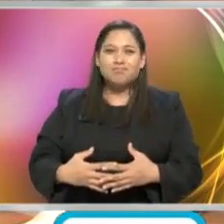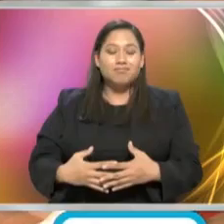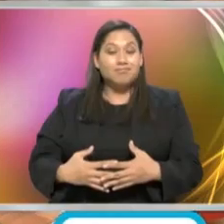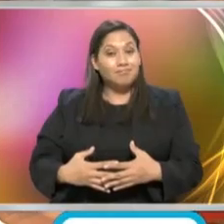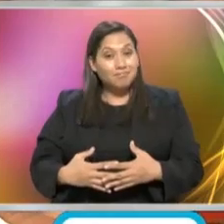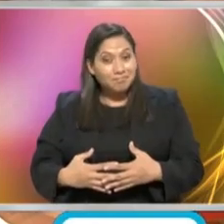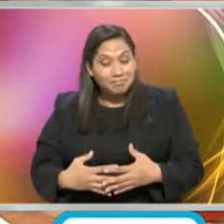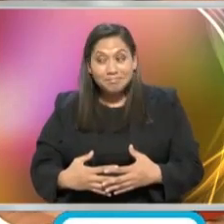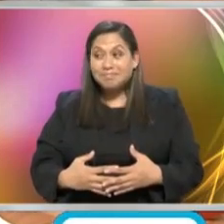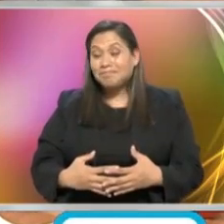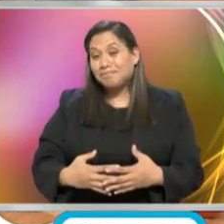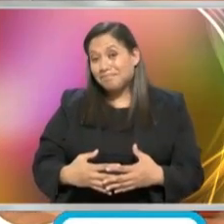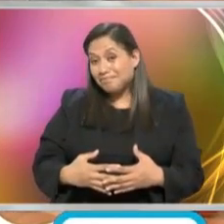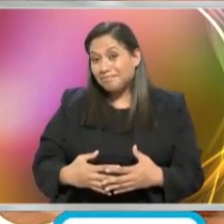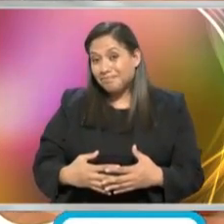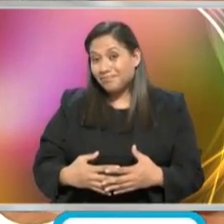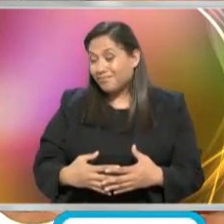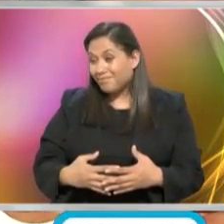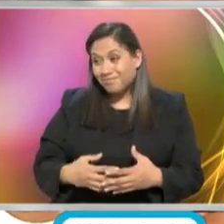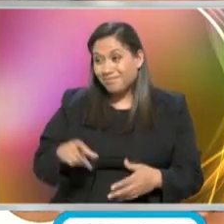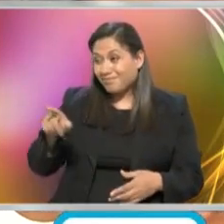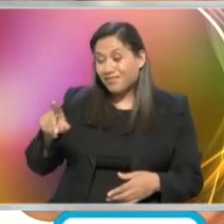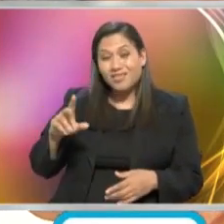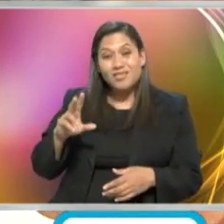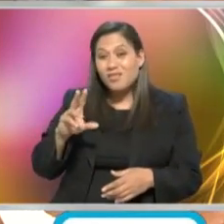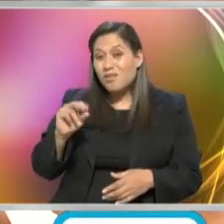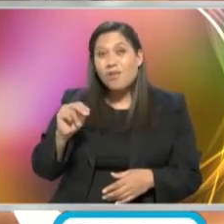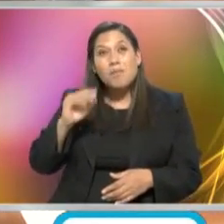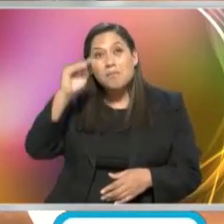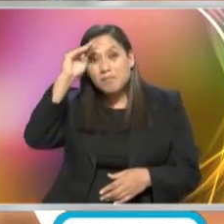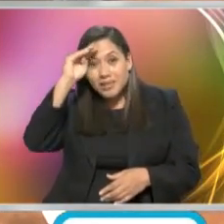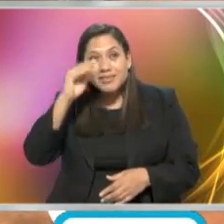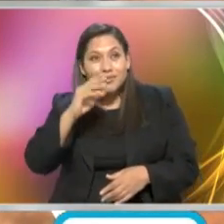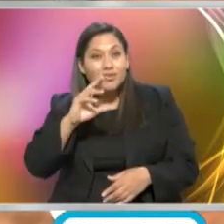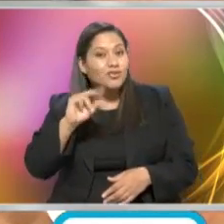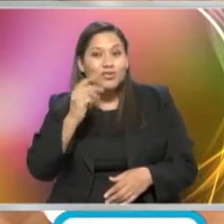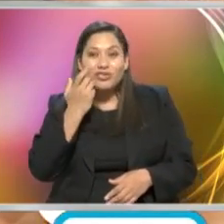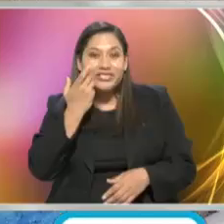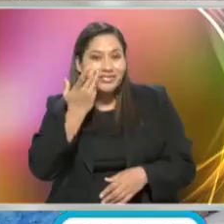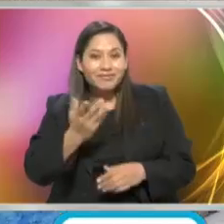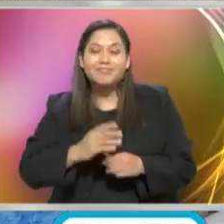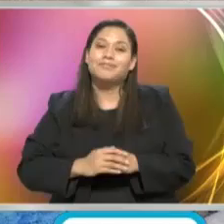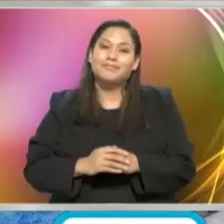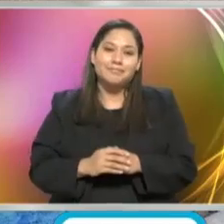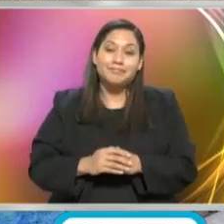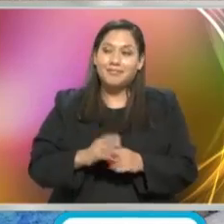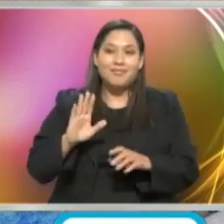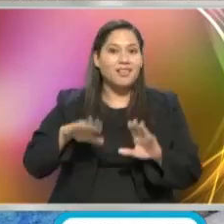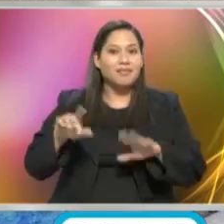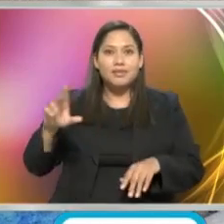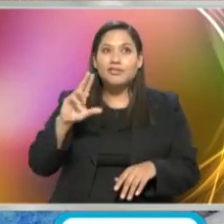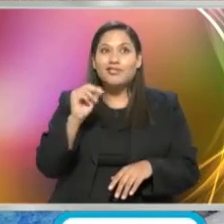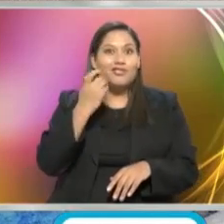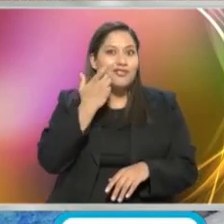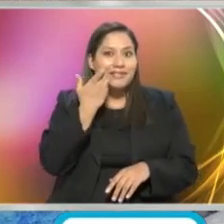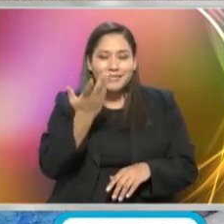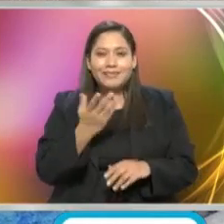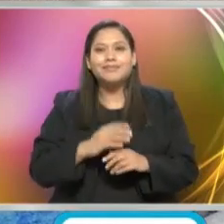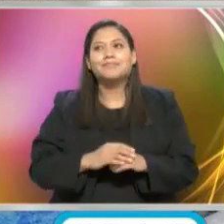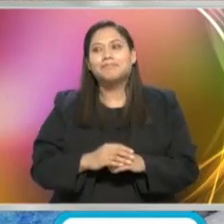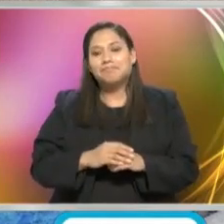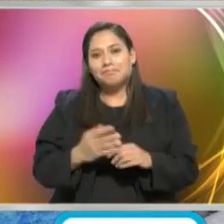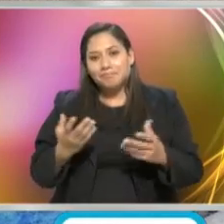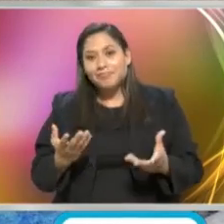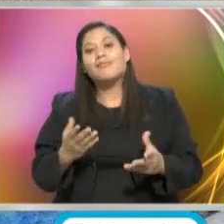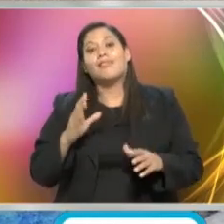pues, siempre no es planeado, ¿no? En una gran parte de los casos no es planeado, en otro pues tiene que ver